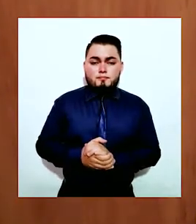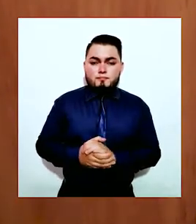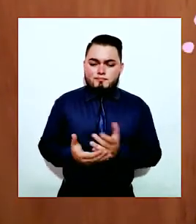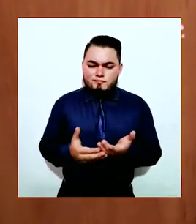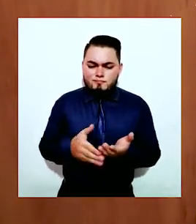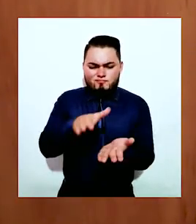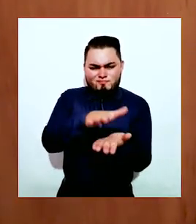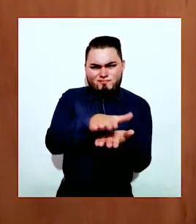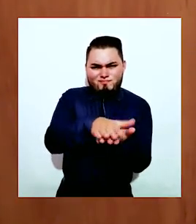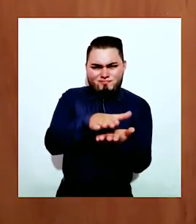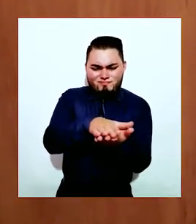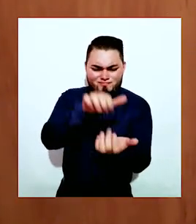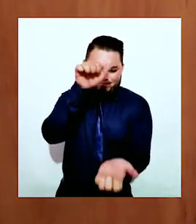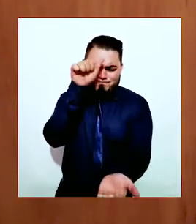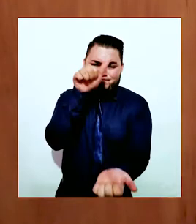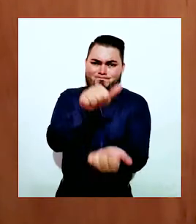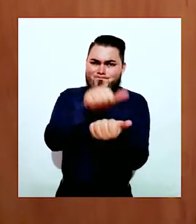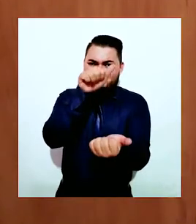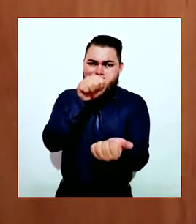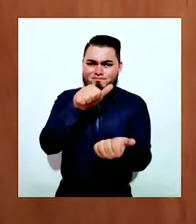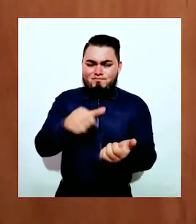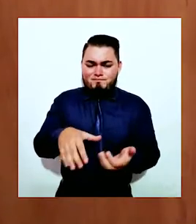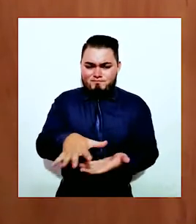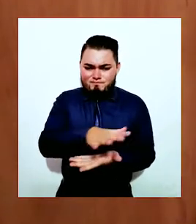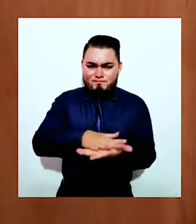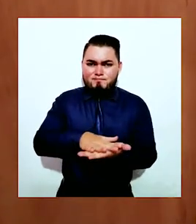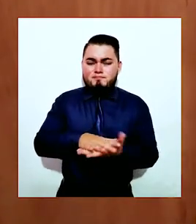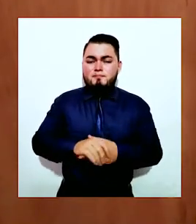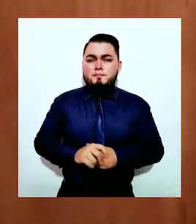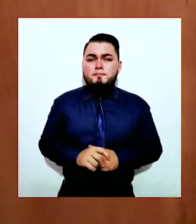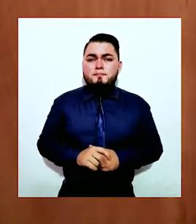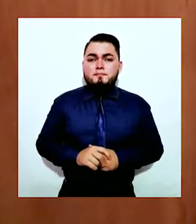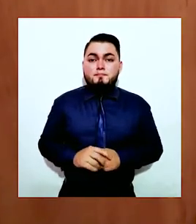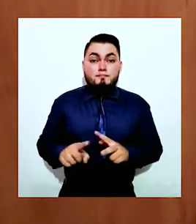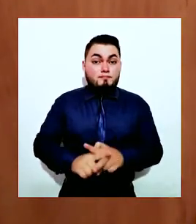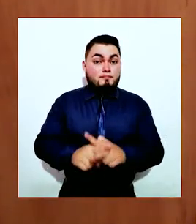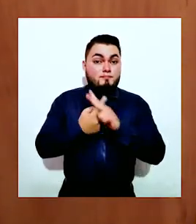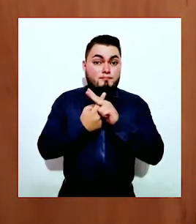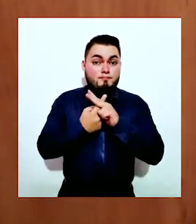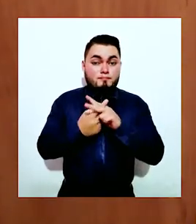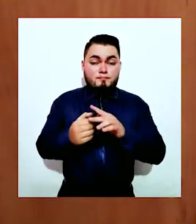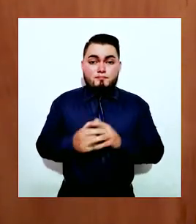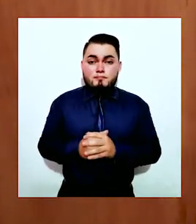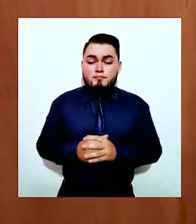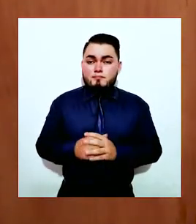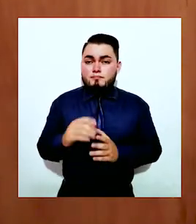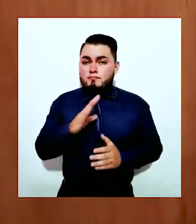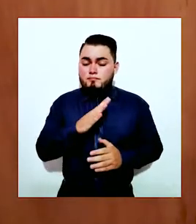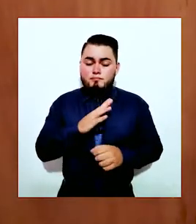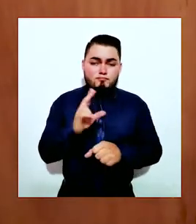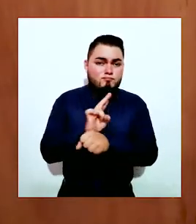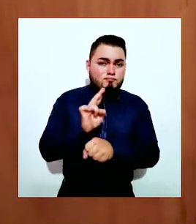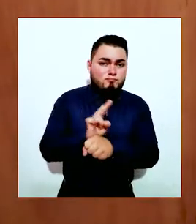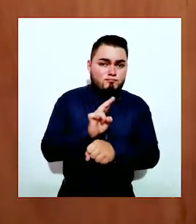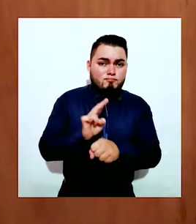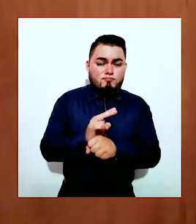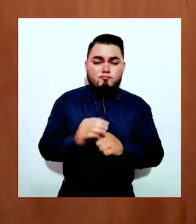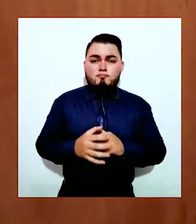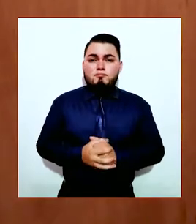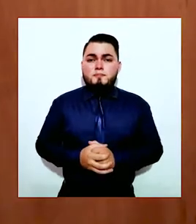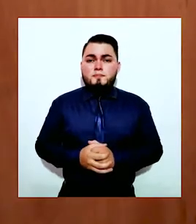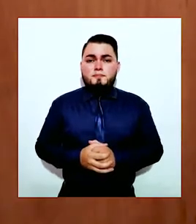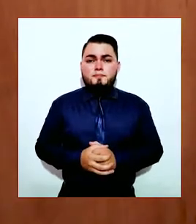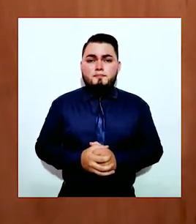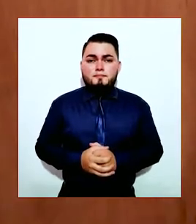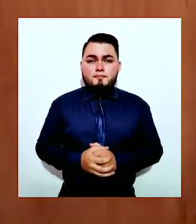grabado y la serigrafía. En un inicio, estas técnicas de impresión tenían un fin utilitario, es decir, buscaban